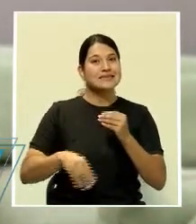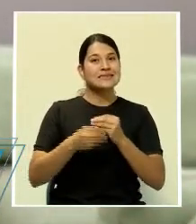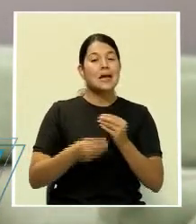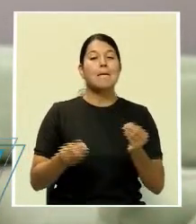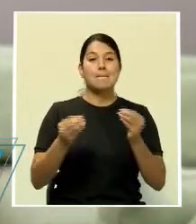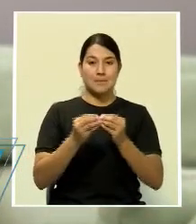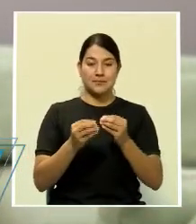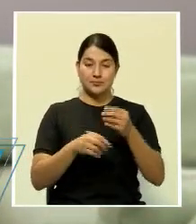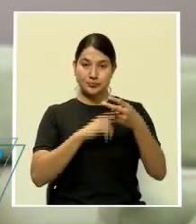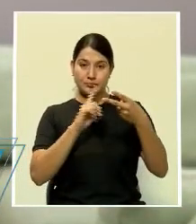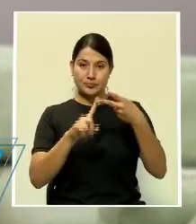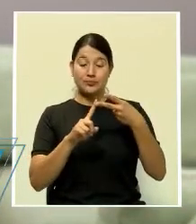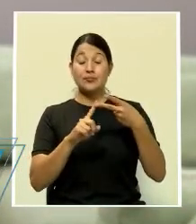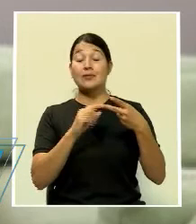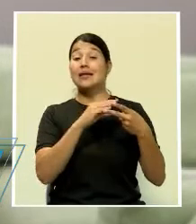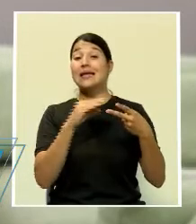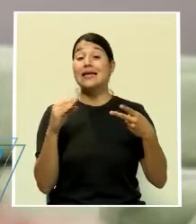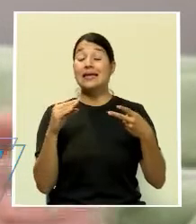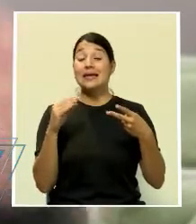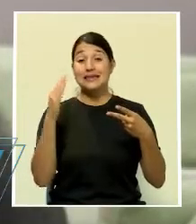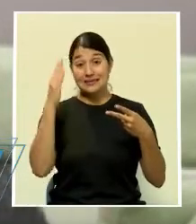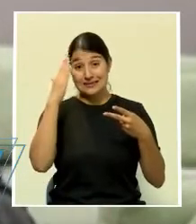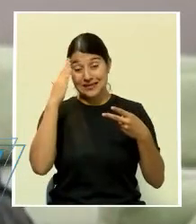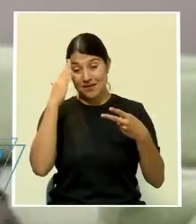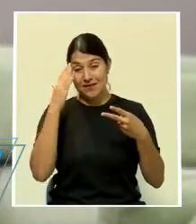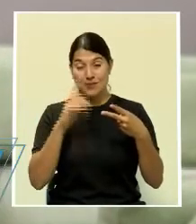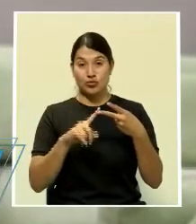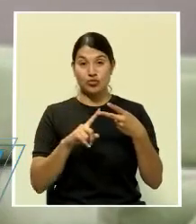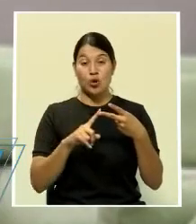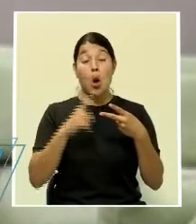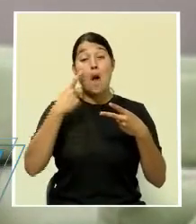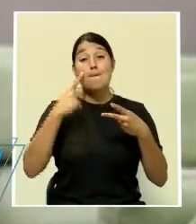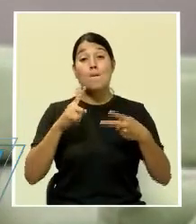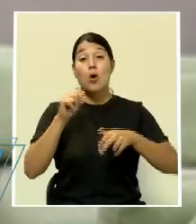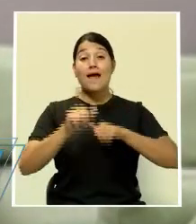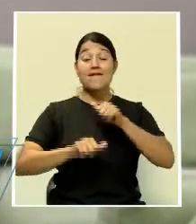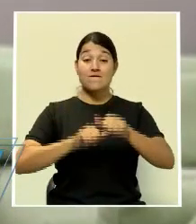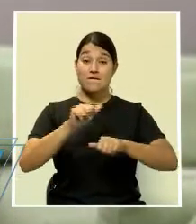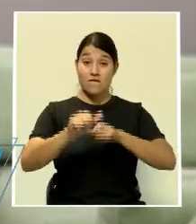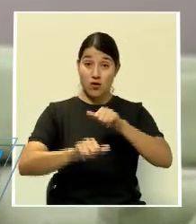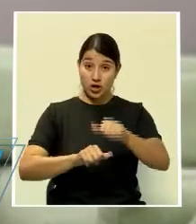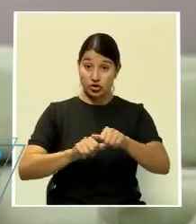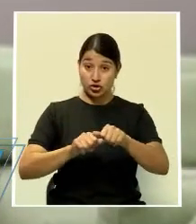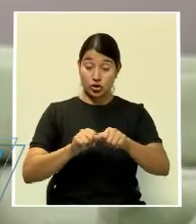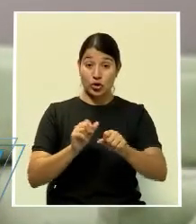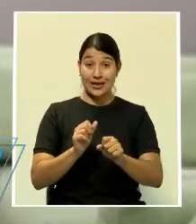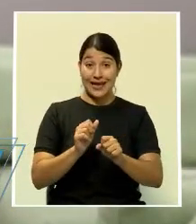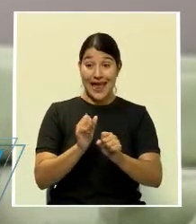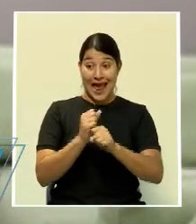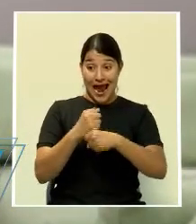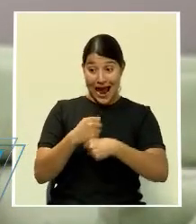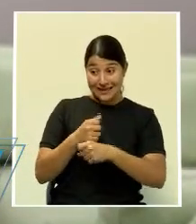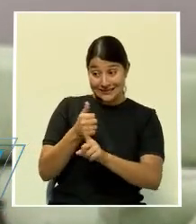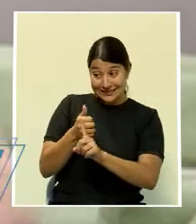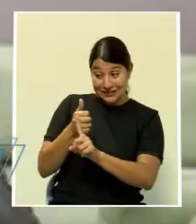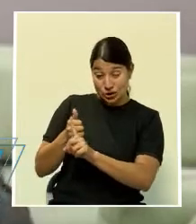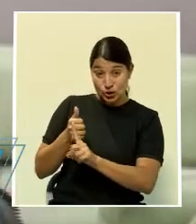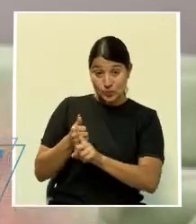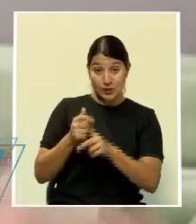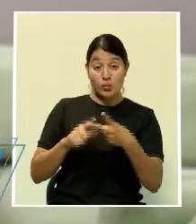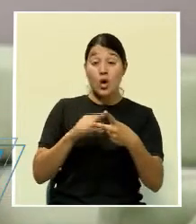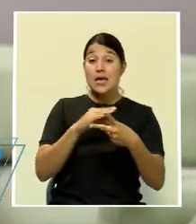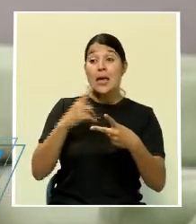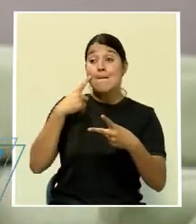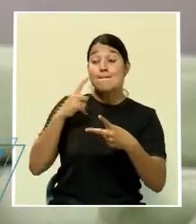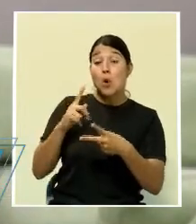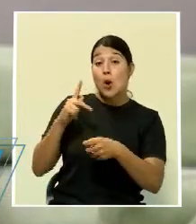variadas, pero lo que sabemos es que gracias a el esfuerzo articulado de su propia comunidad y a la